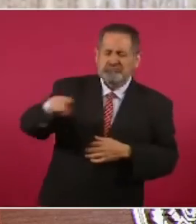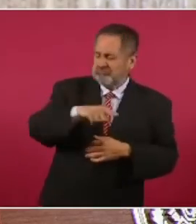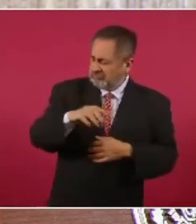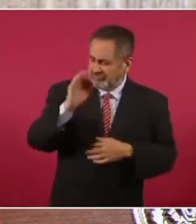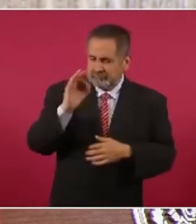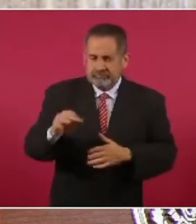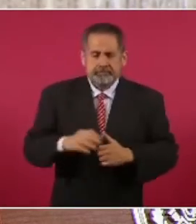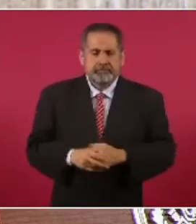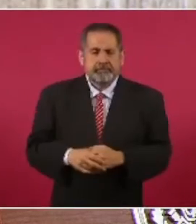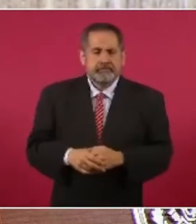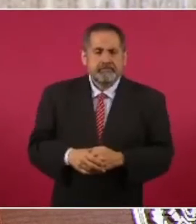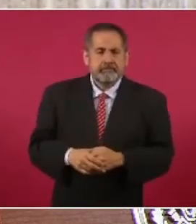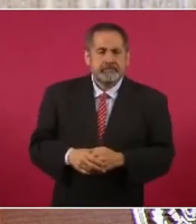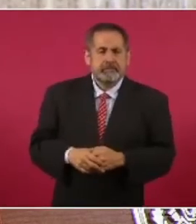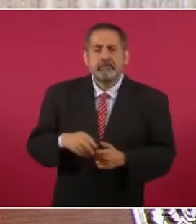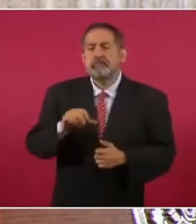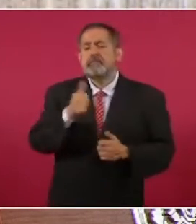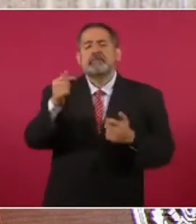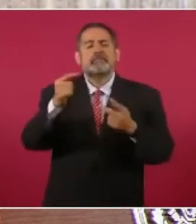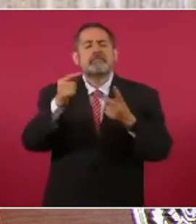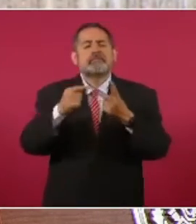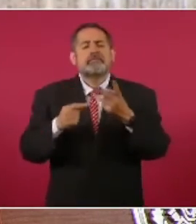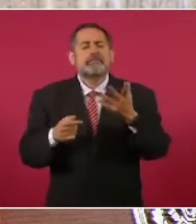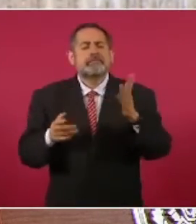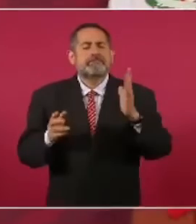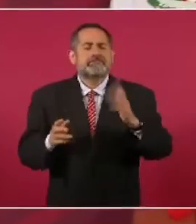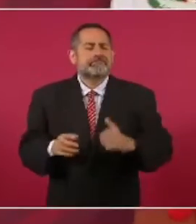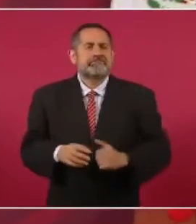Bien, presidente, gracias. Lo demás